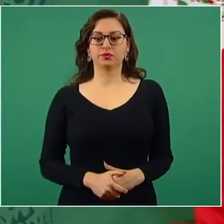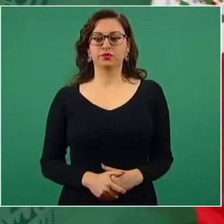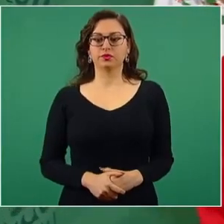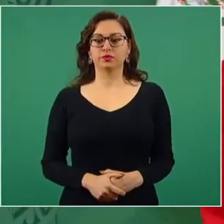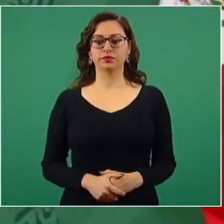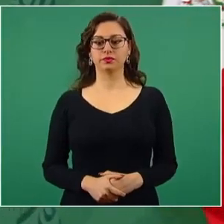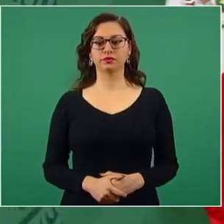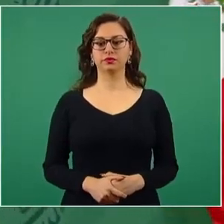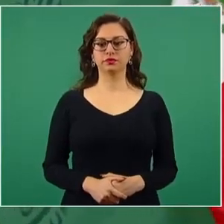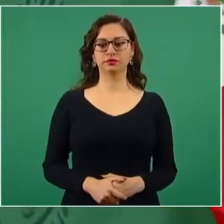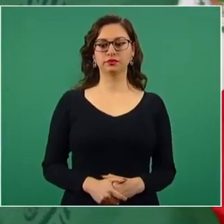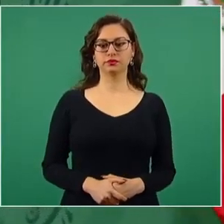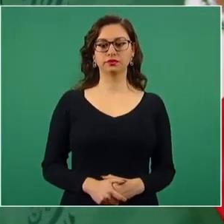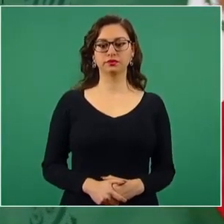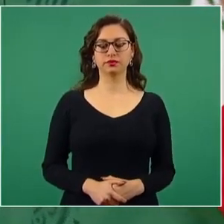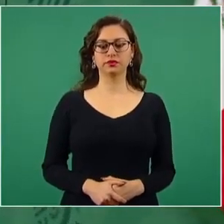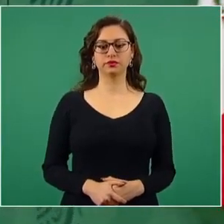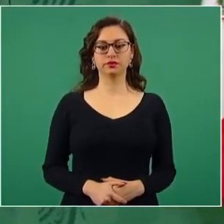seguridad pública